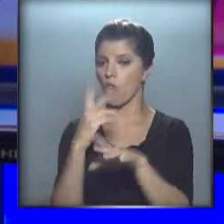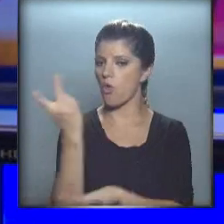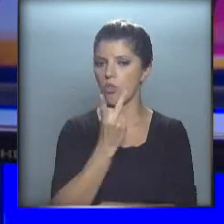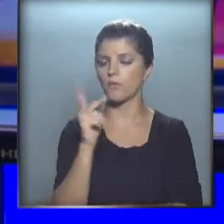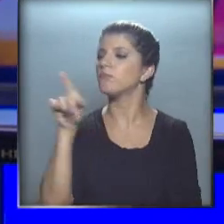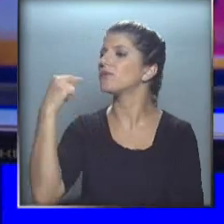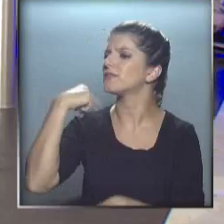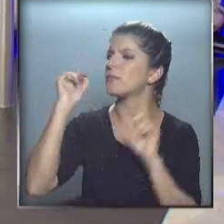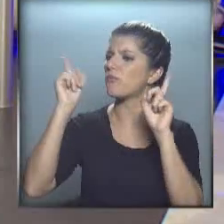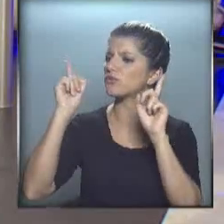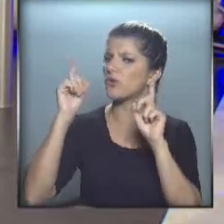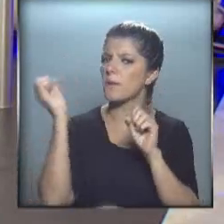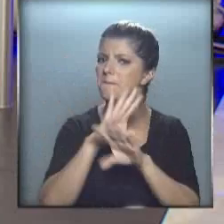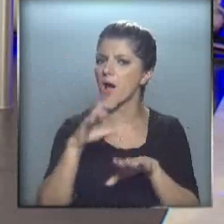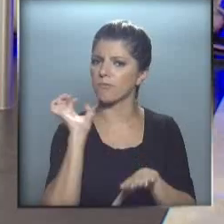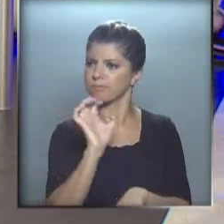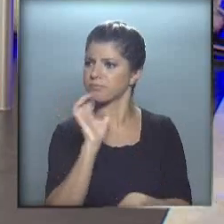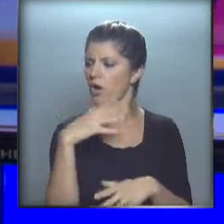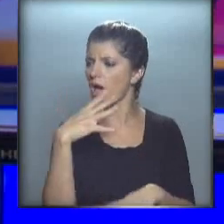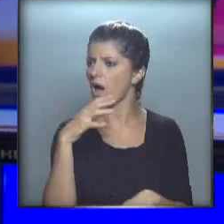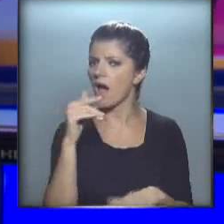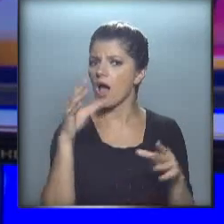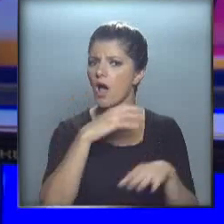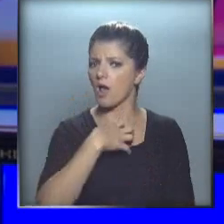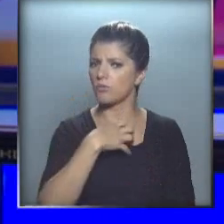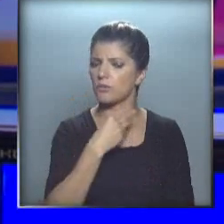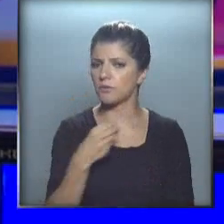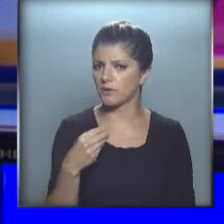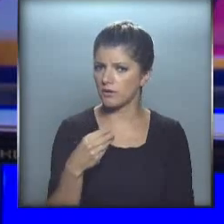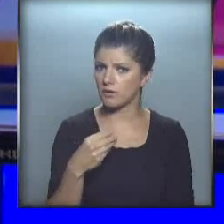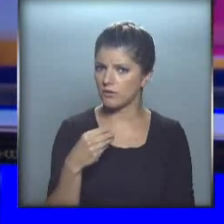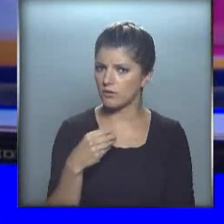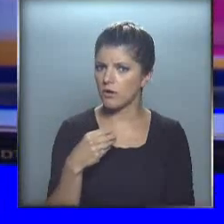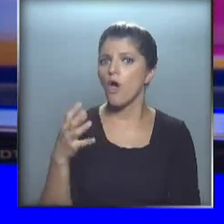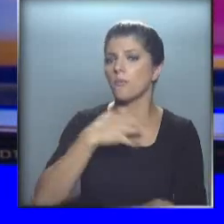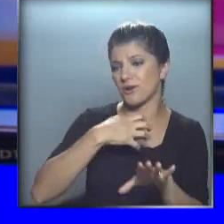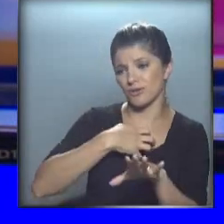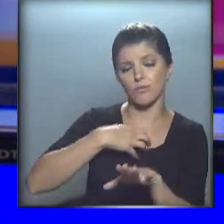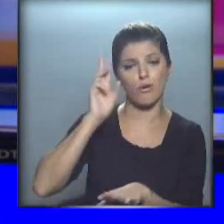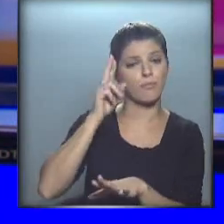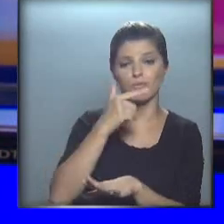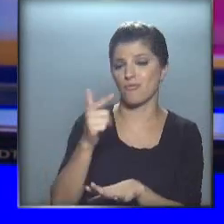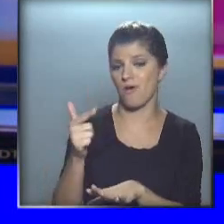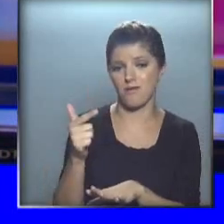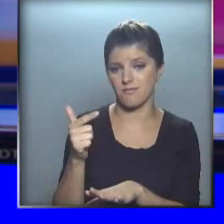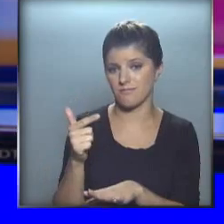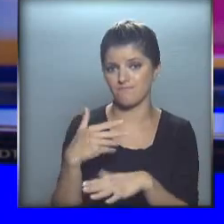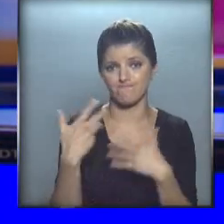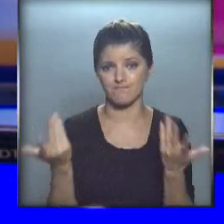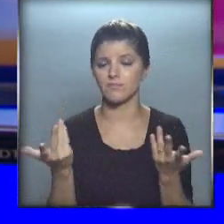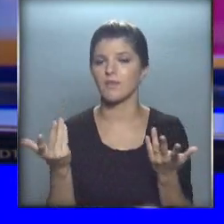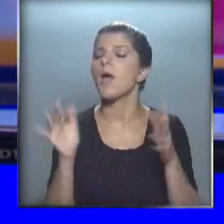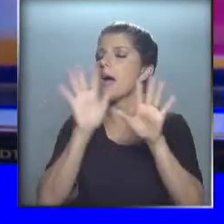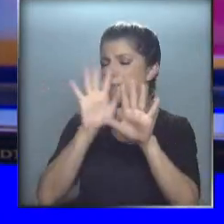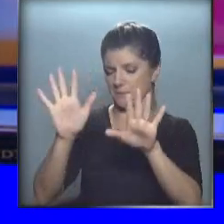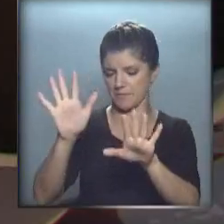que terminan maltratando a los alumnos? Porque los alumnos empiezan el mal respeto, O sea, los alumnos